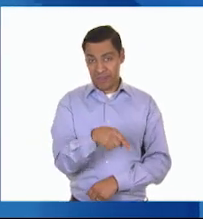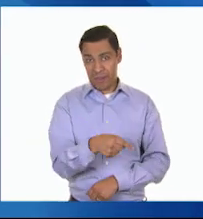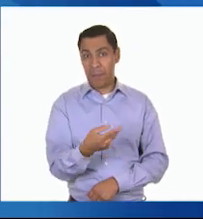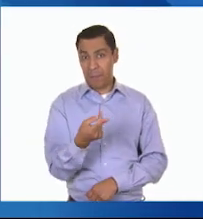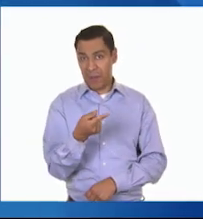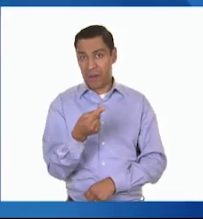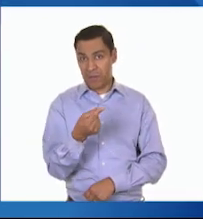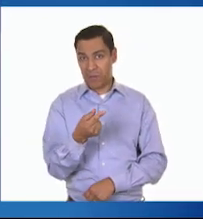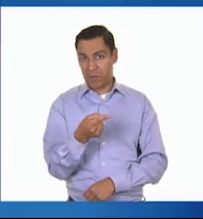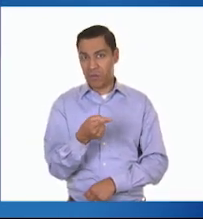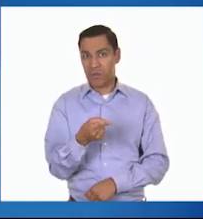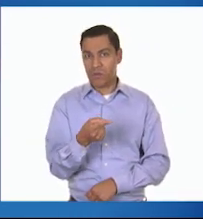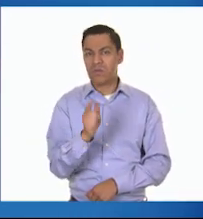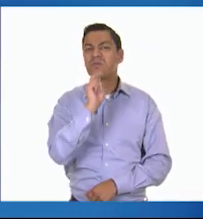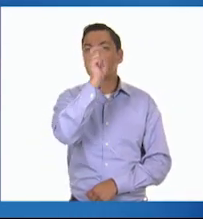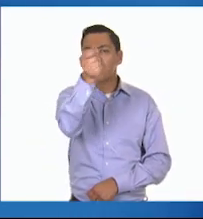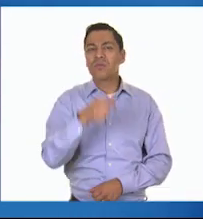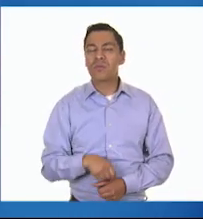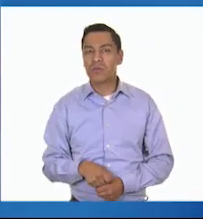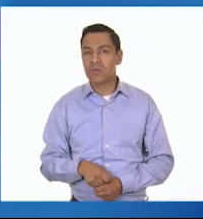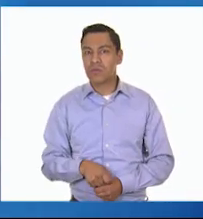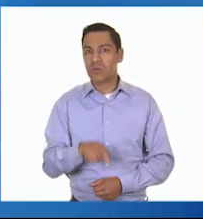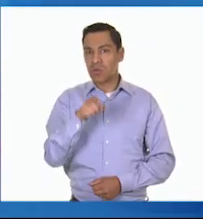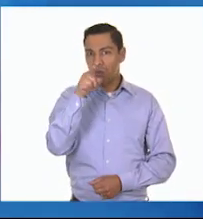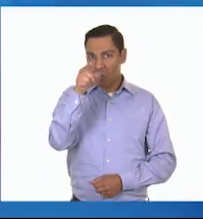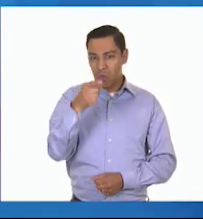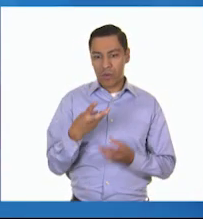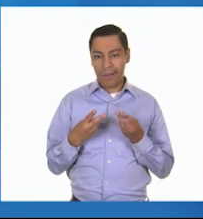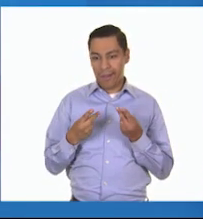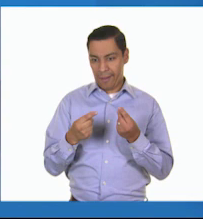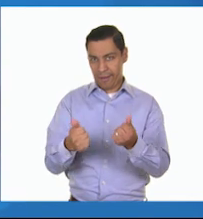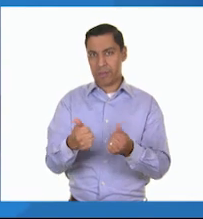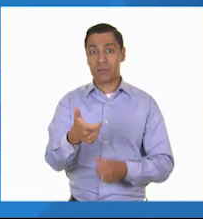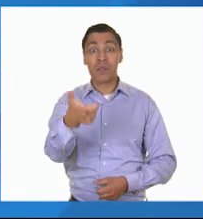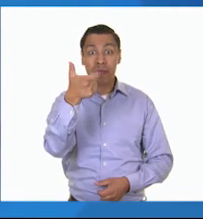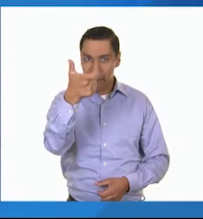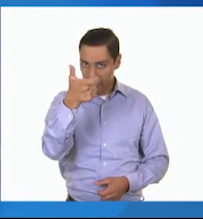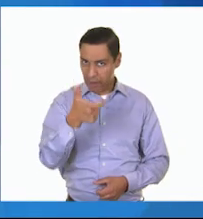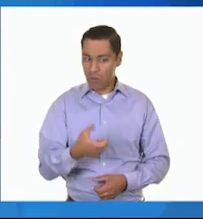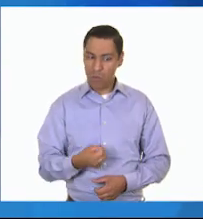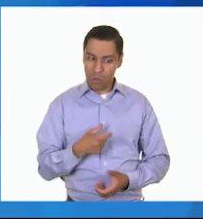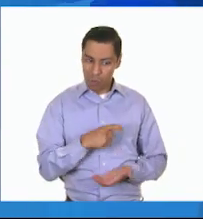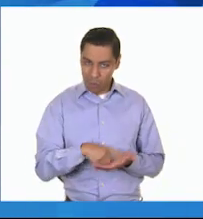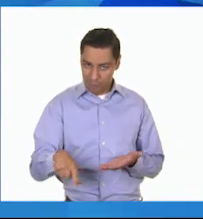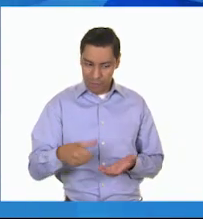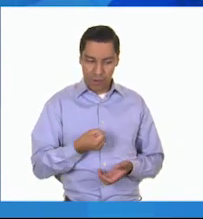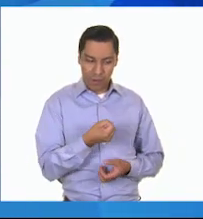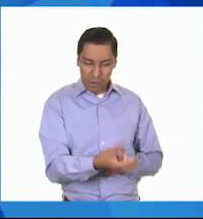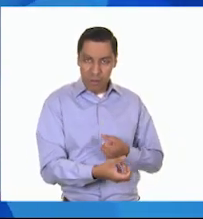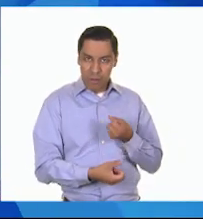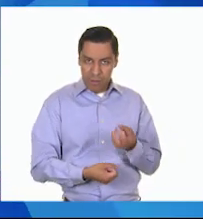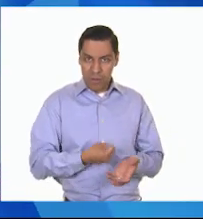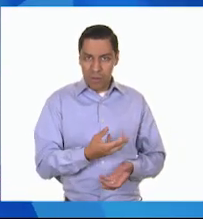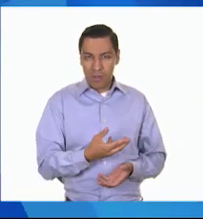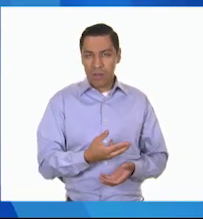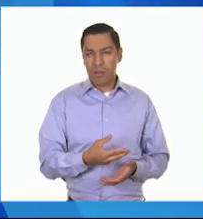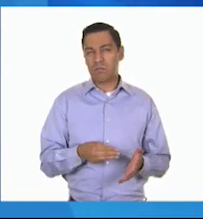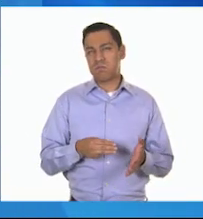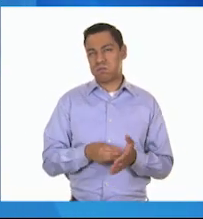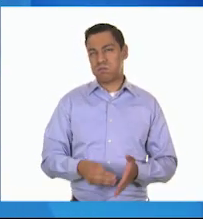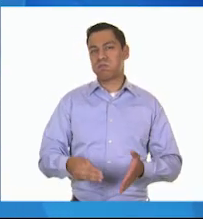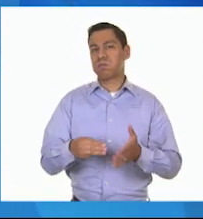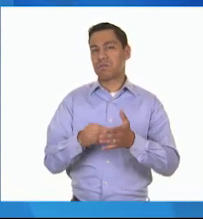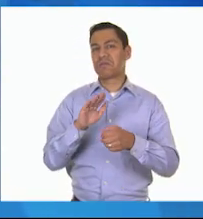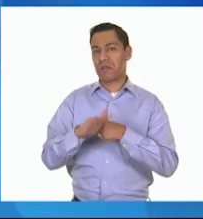y que esto implica un gasto. Hay miles de animales que han